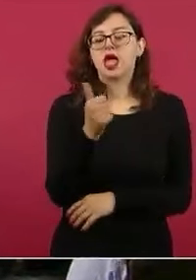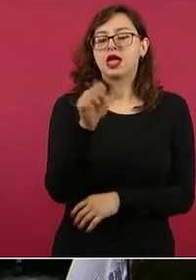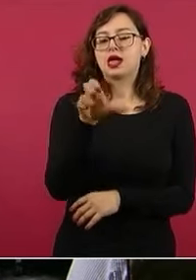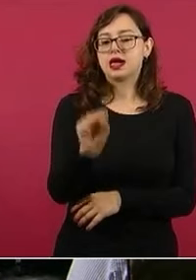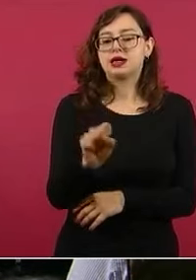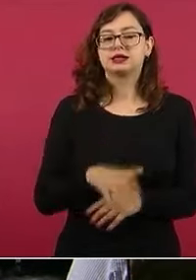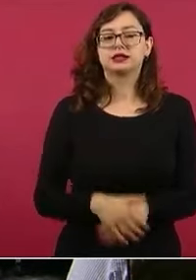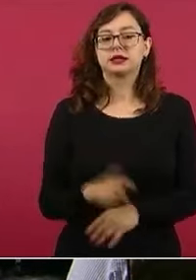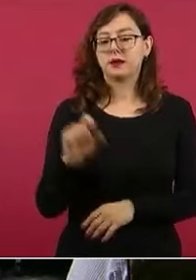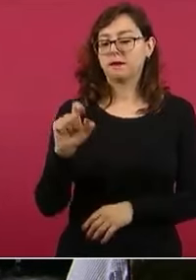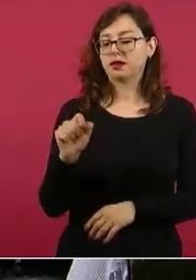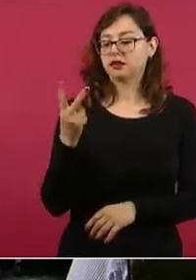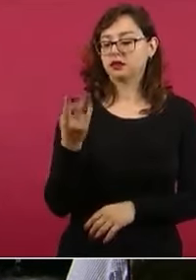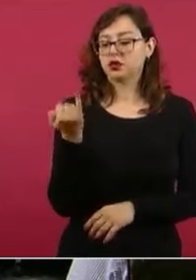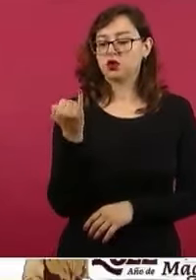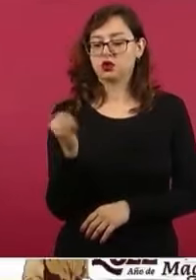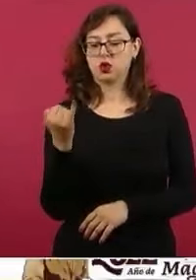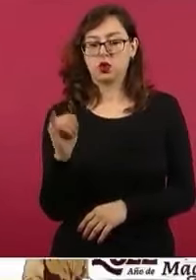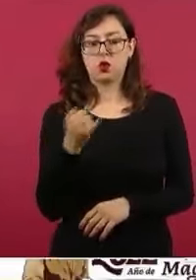de